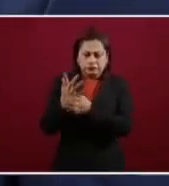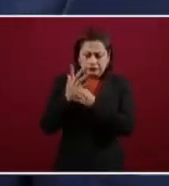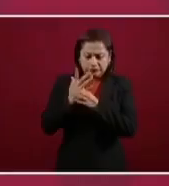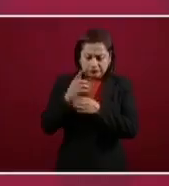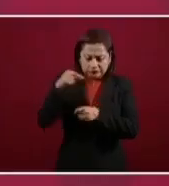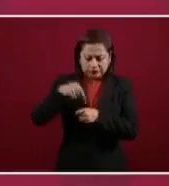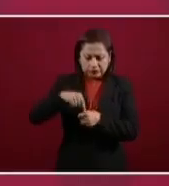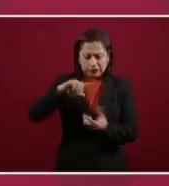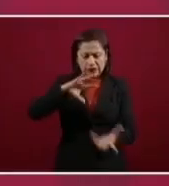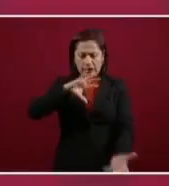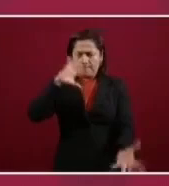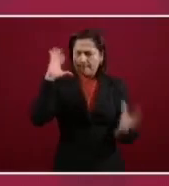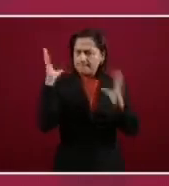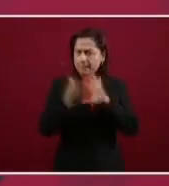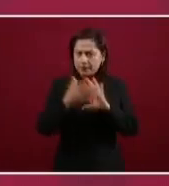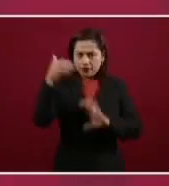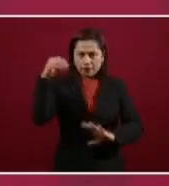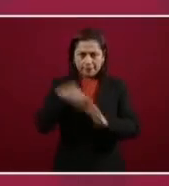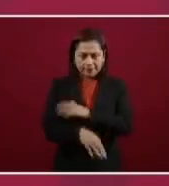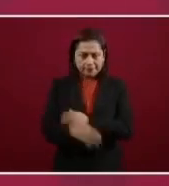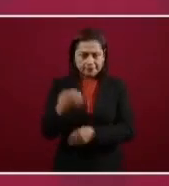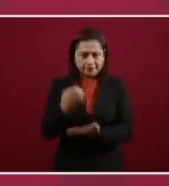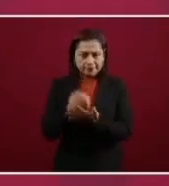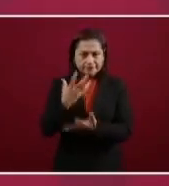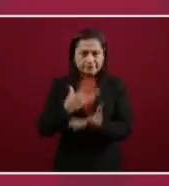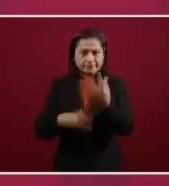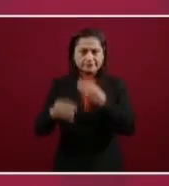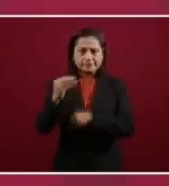este cáliz a decir